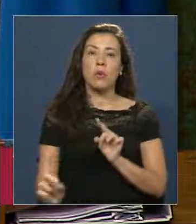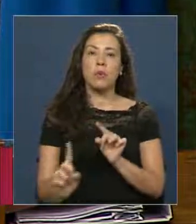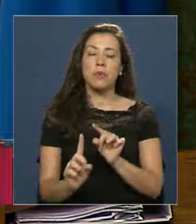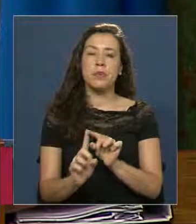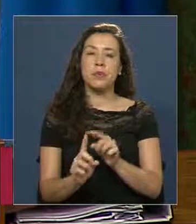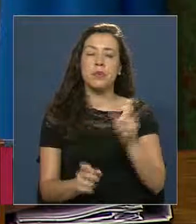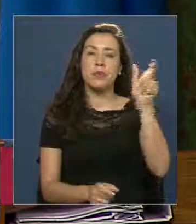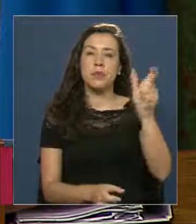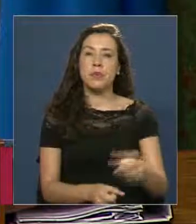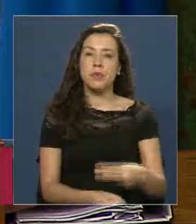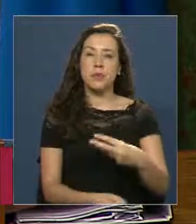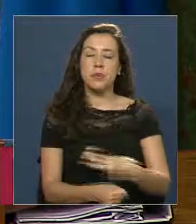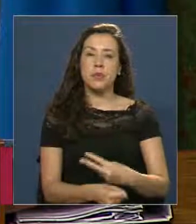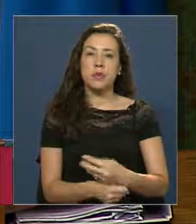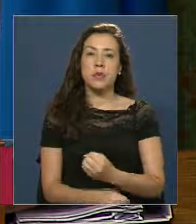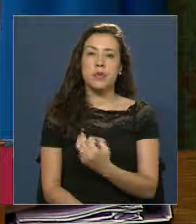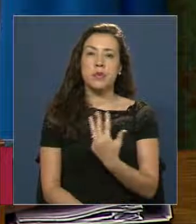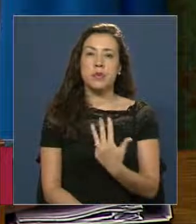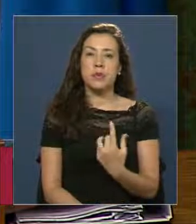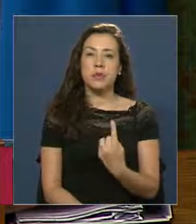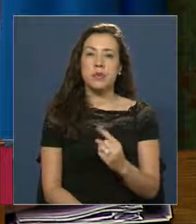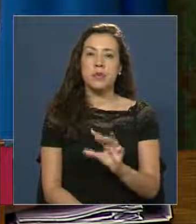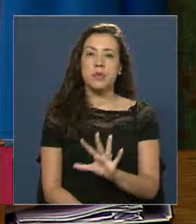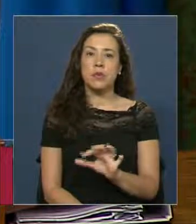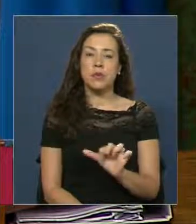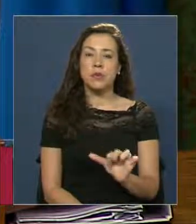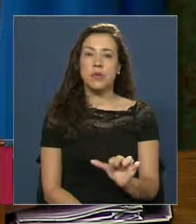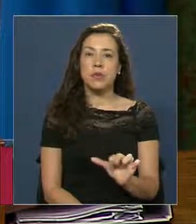al adulto mayor, que es el boletín